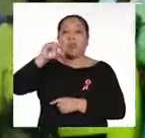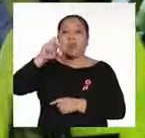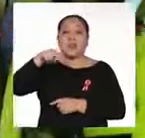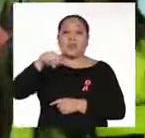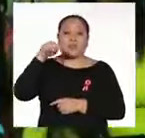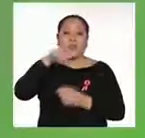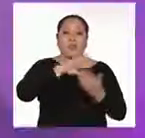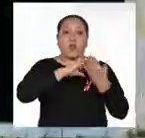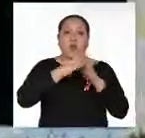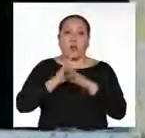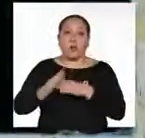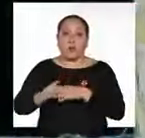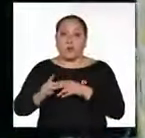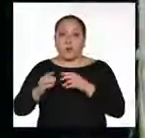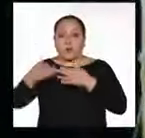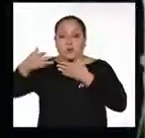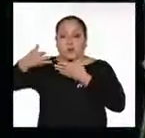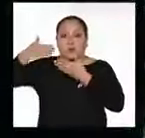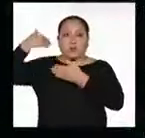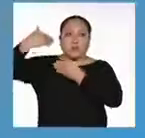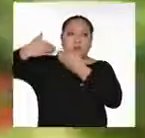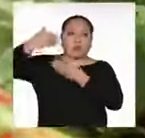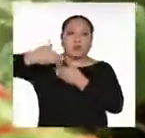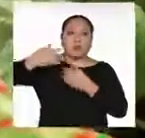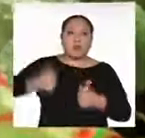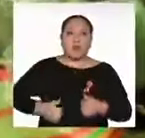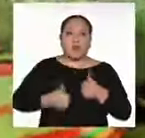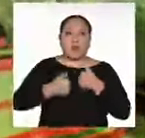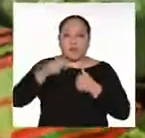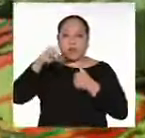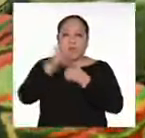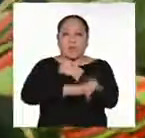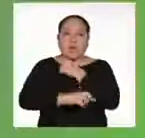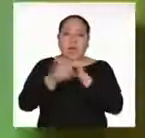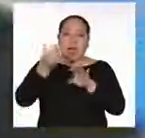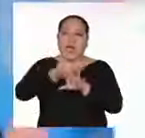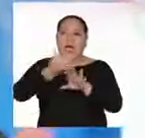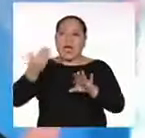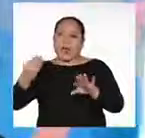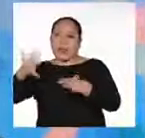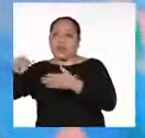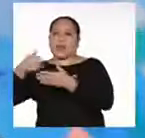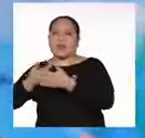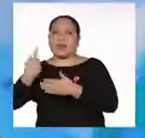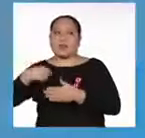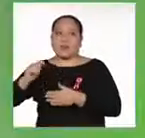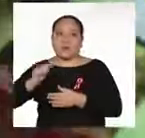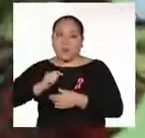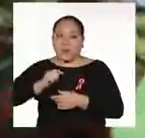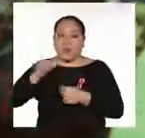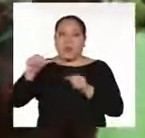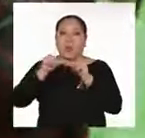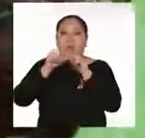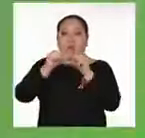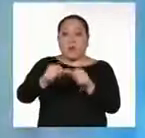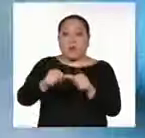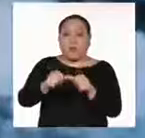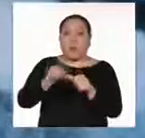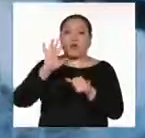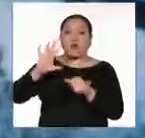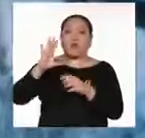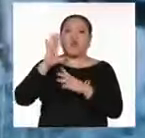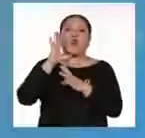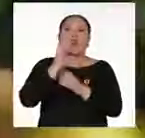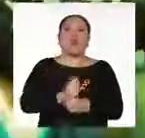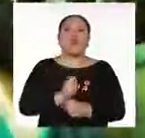Son los pueblos que descienden de poblaciones que habitaban en el país antes de la época de la colonia y que conservan todas o parte de sus